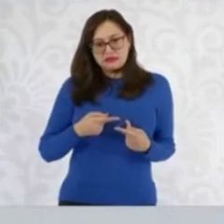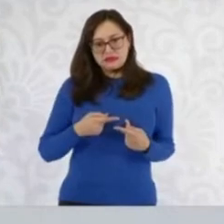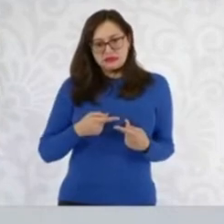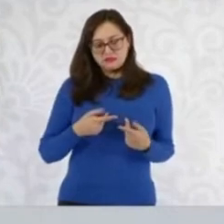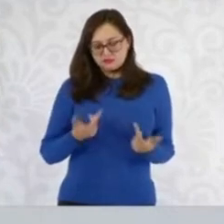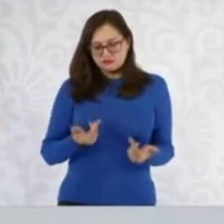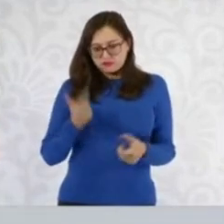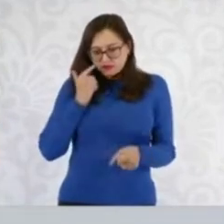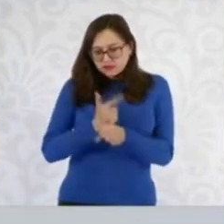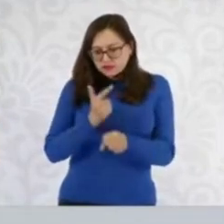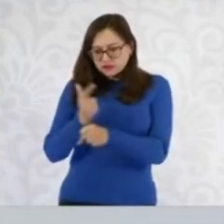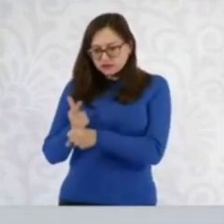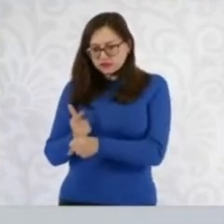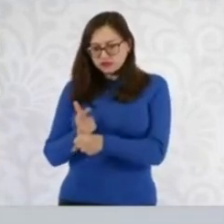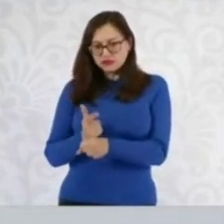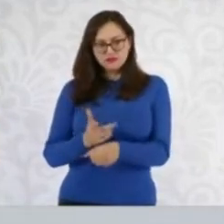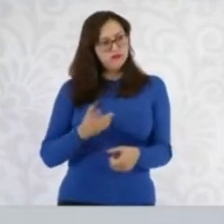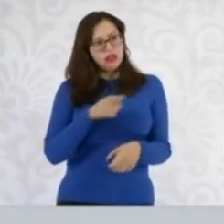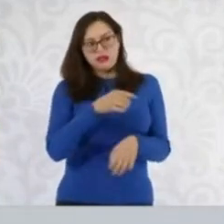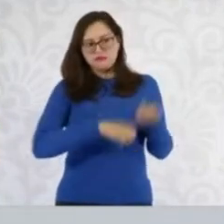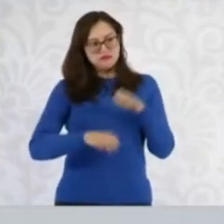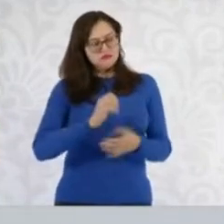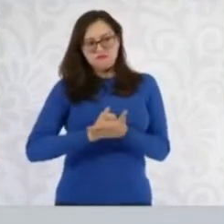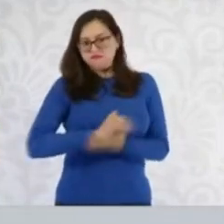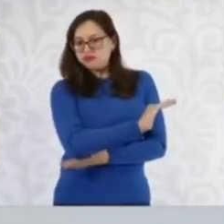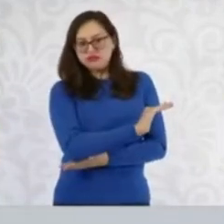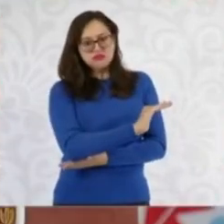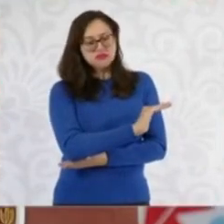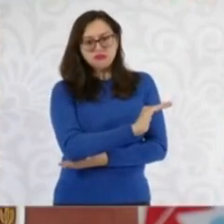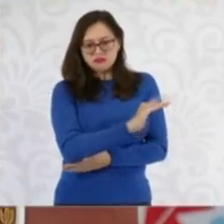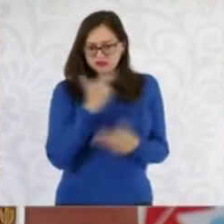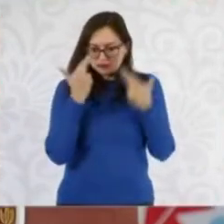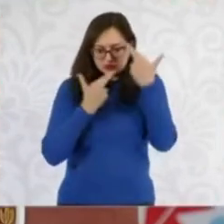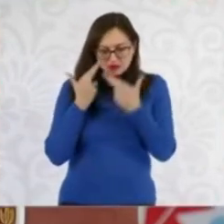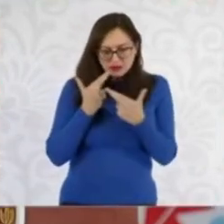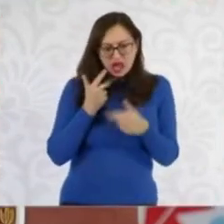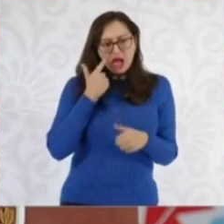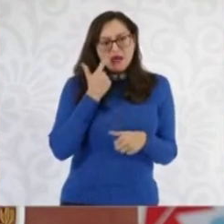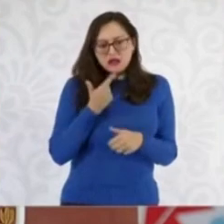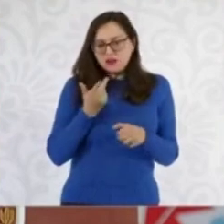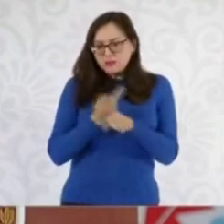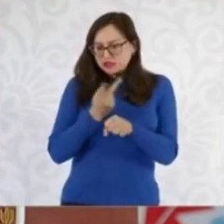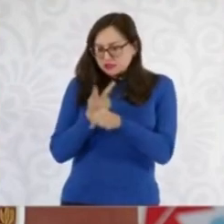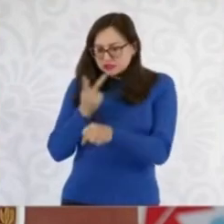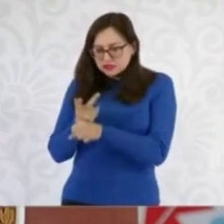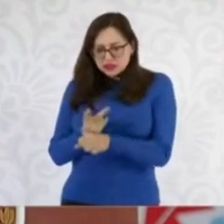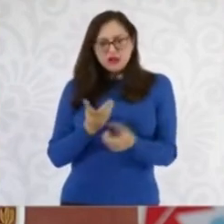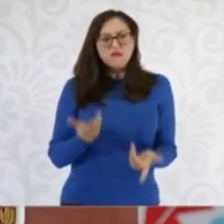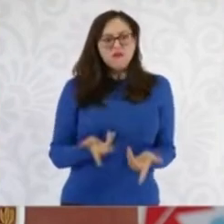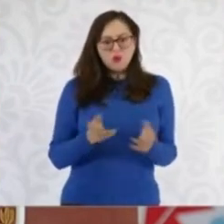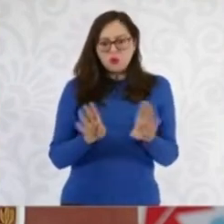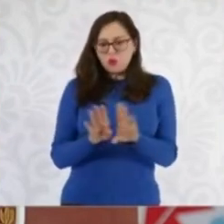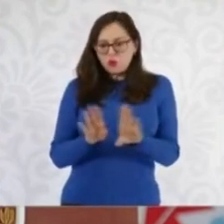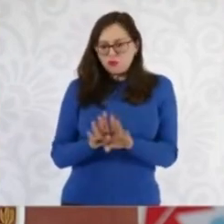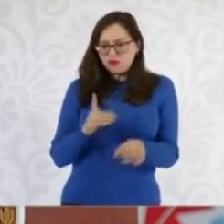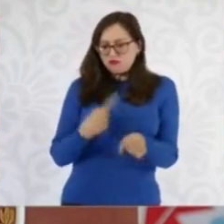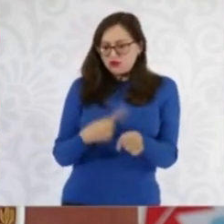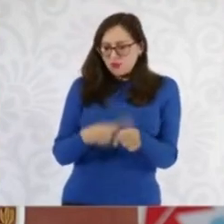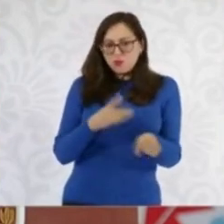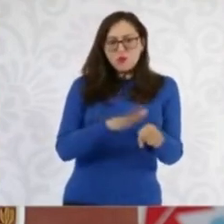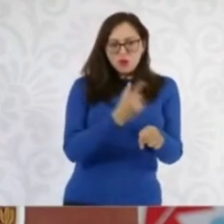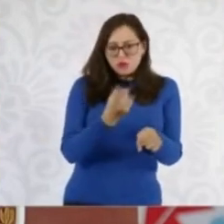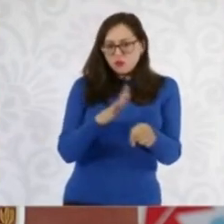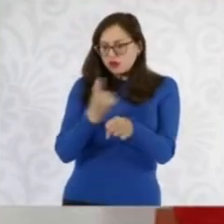COFEPRIS suspendió por lo pronto a la empresa, se está haciendo los estudios de cultivos para saber cuál es la causa y